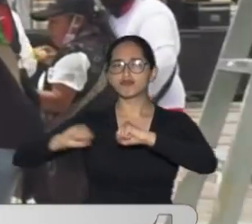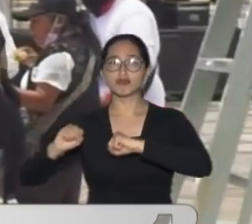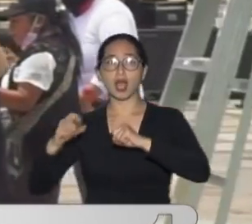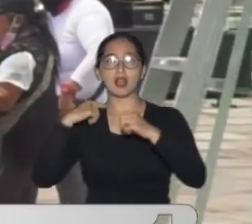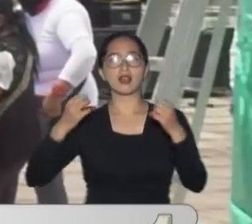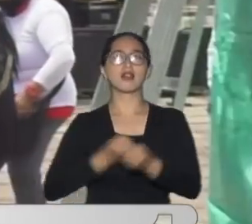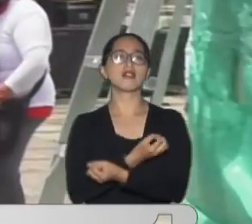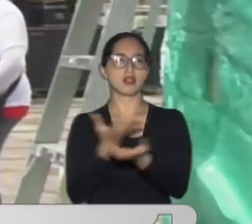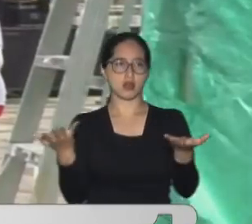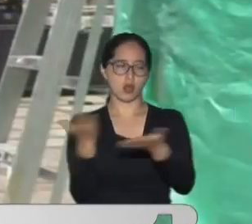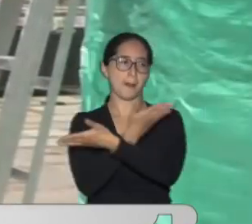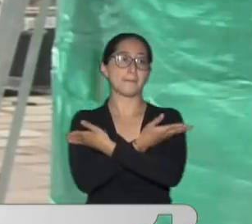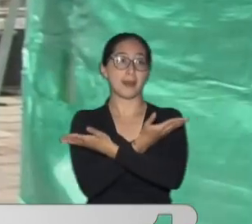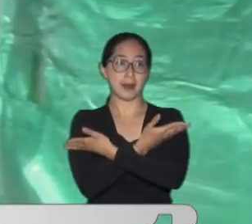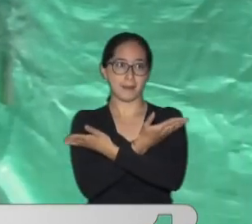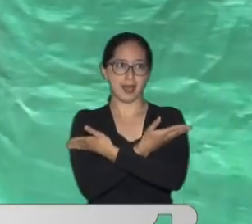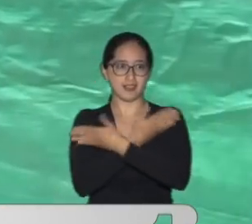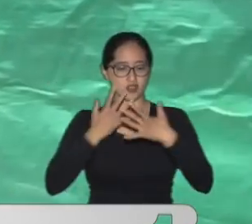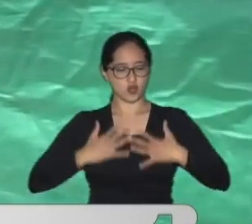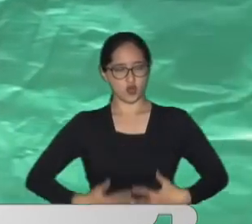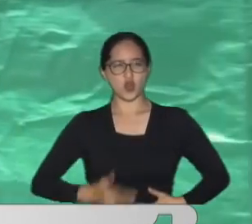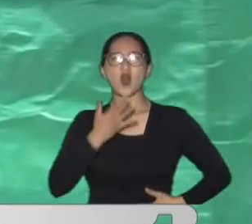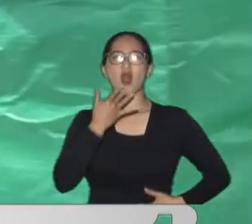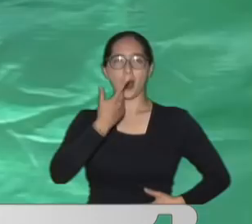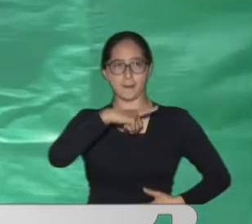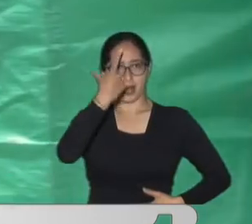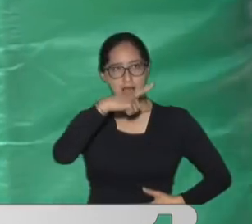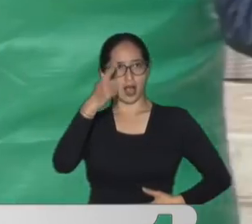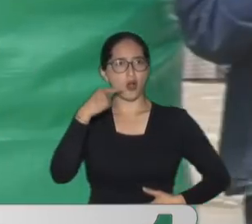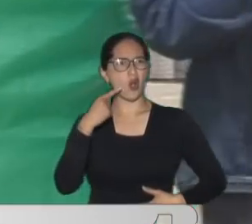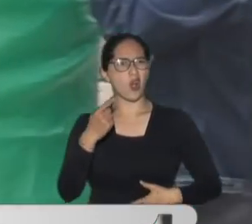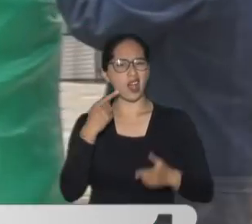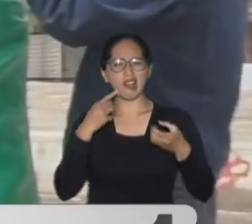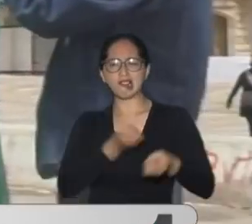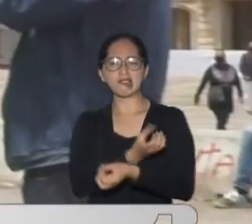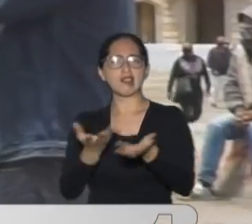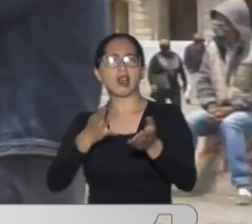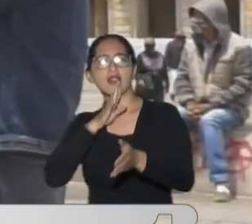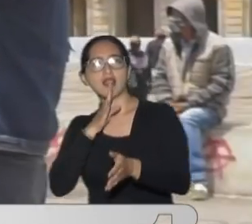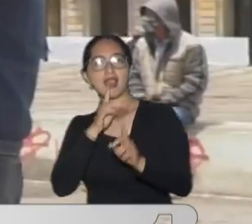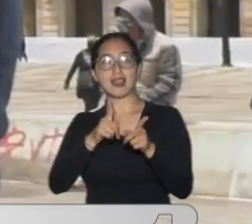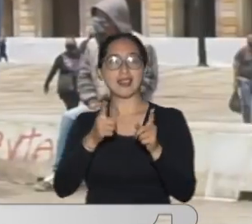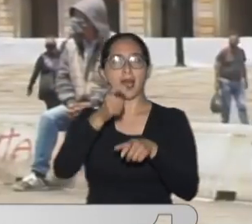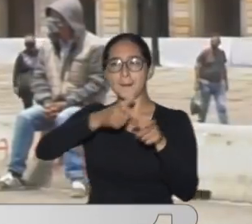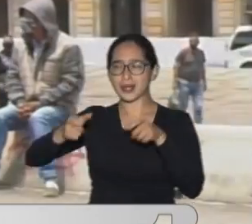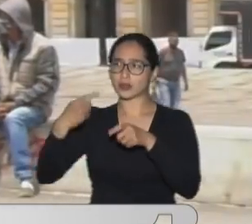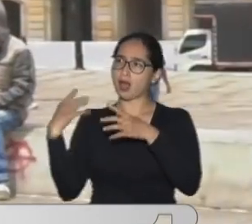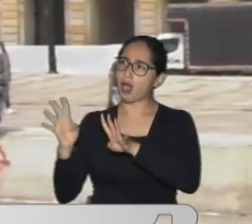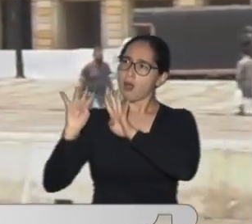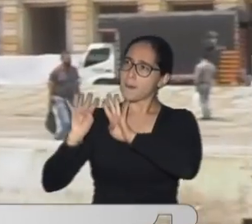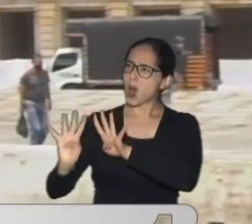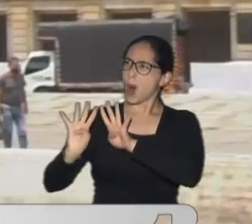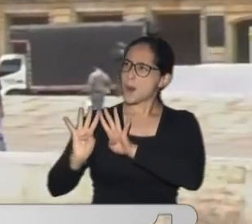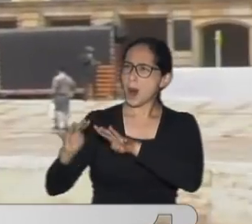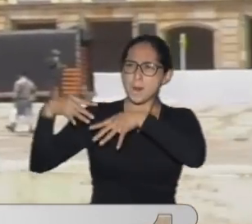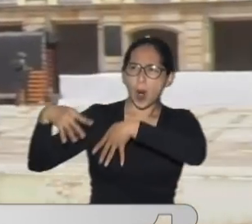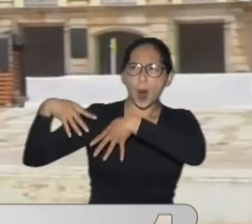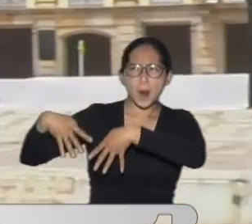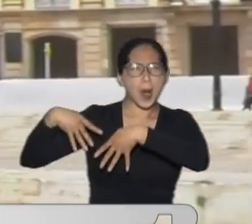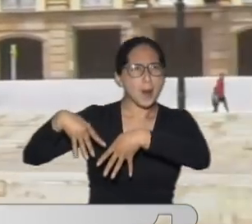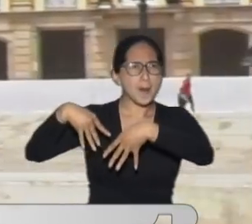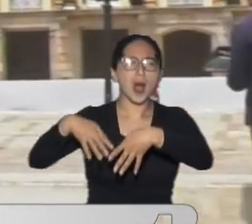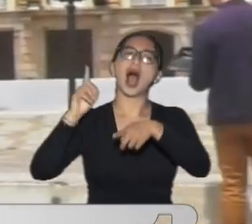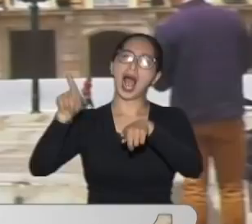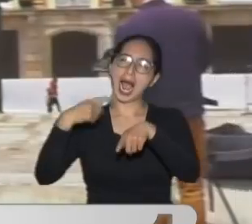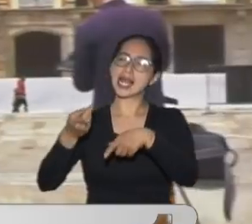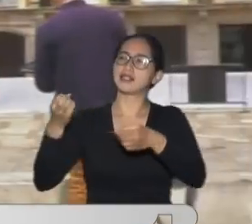serán entregadas a las personas que vienen marchando, como usted lo decía, por la carrera 30 con calle 53. También hay que decirlo, en este momento